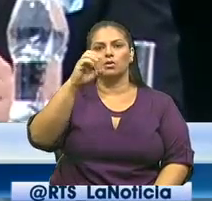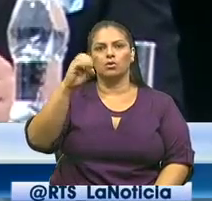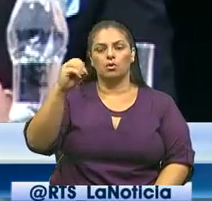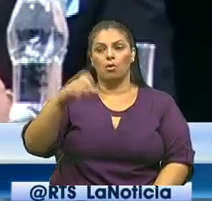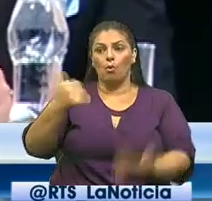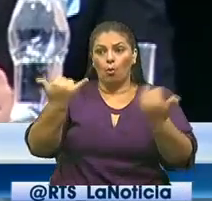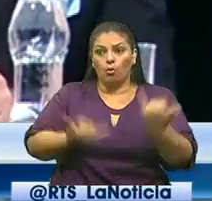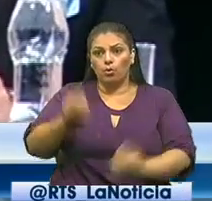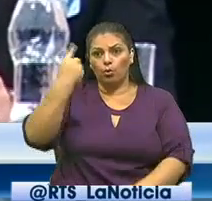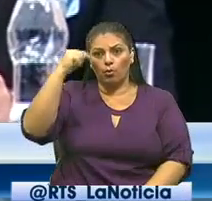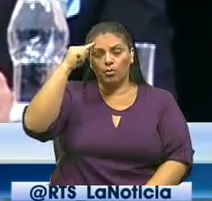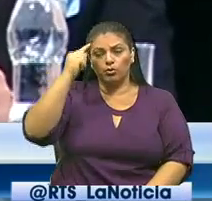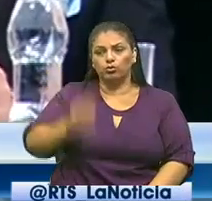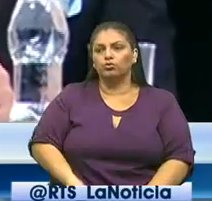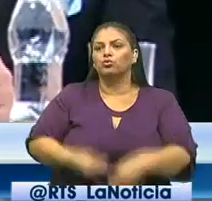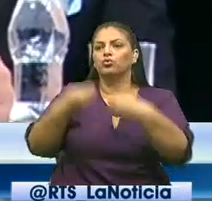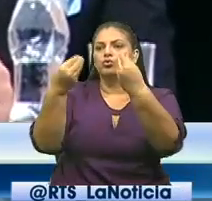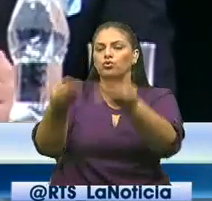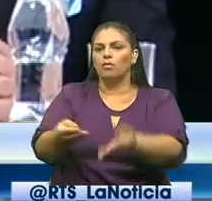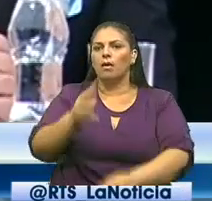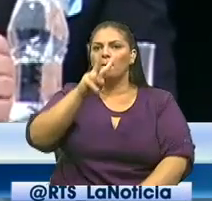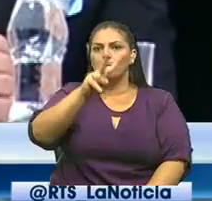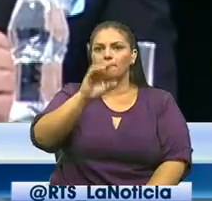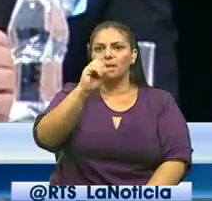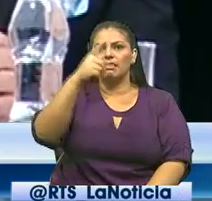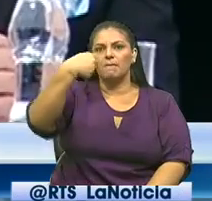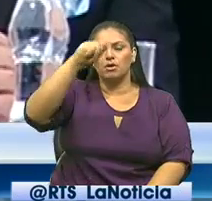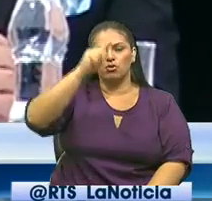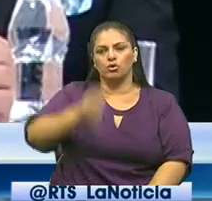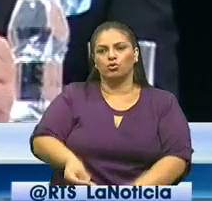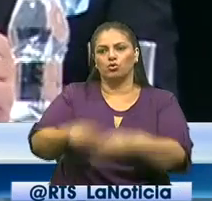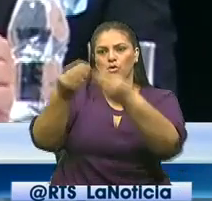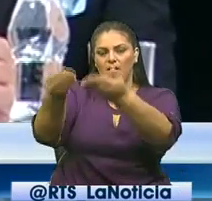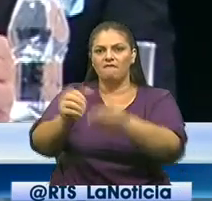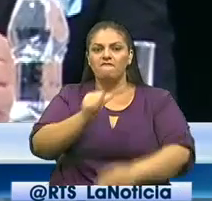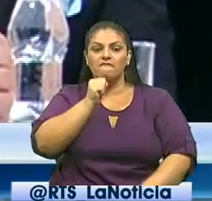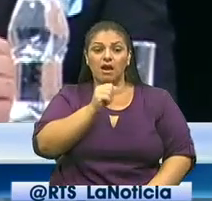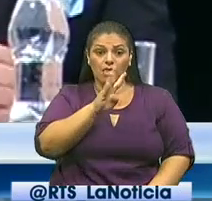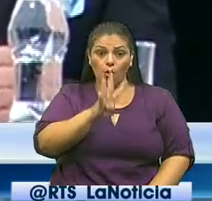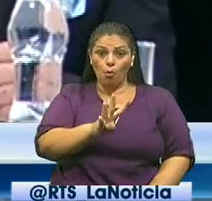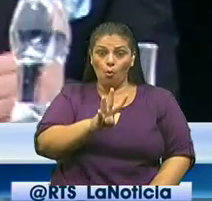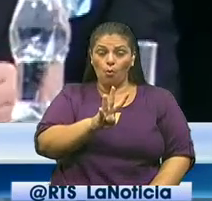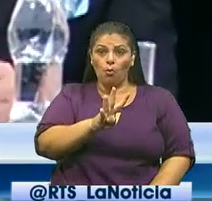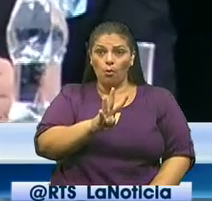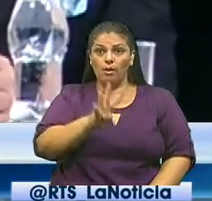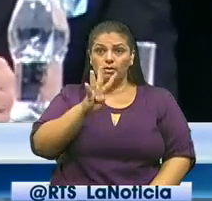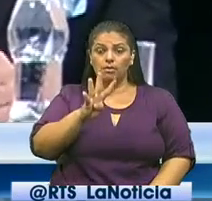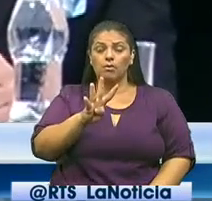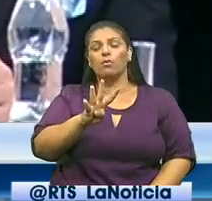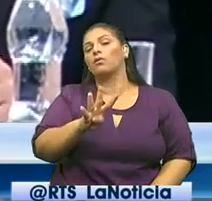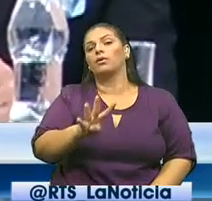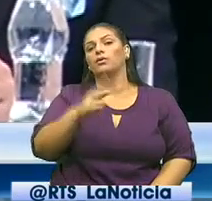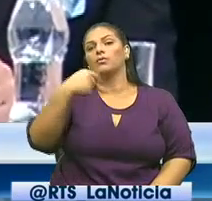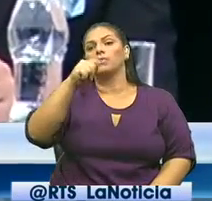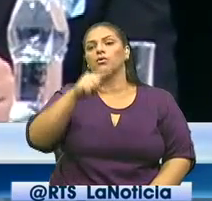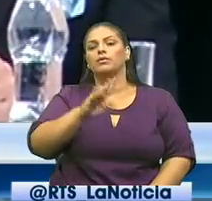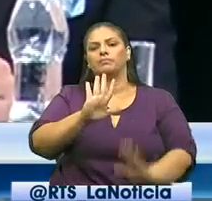Desarrollo. Los 44 millones de dólares restantes serán financiados por un banco de